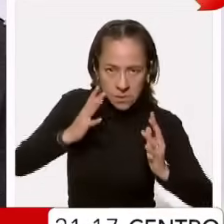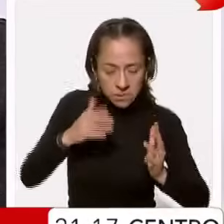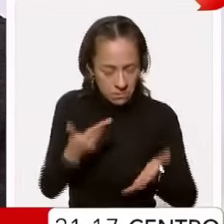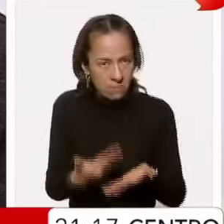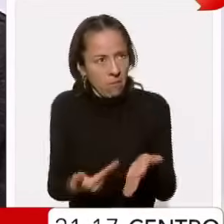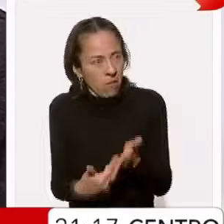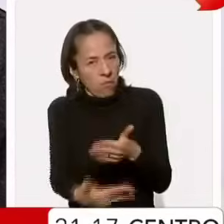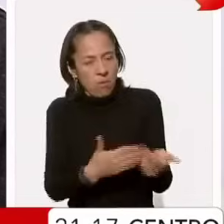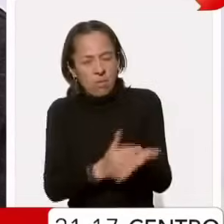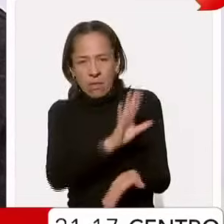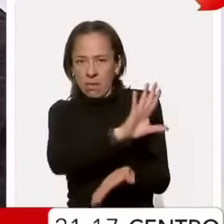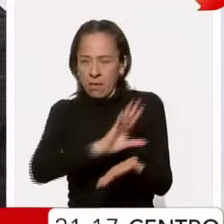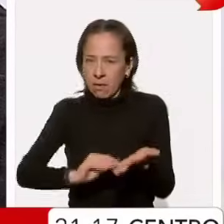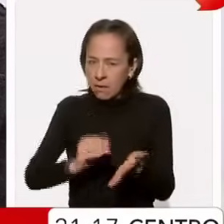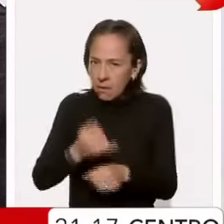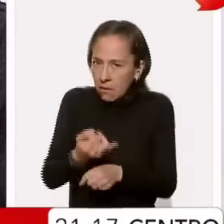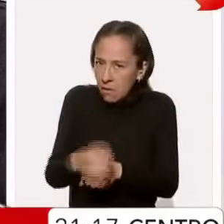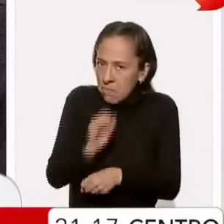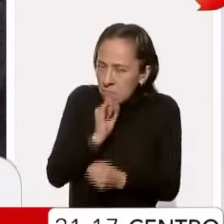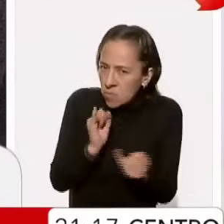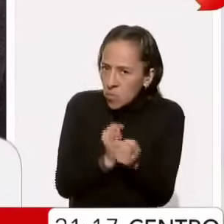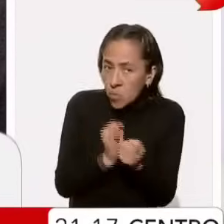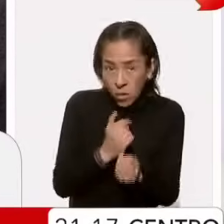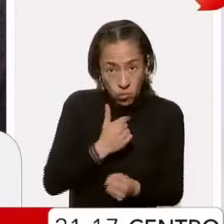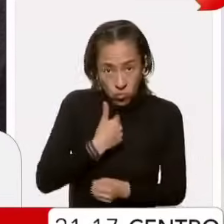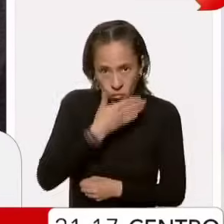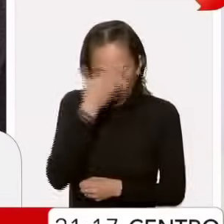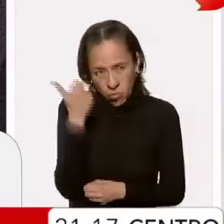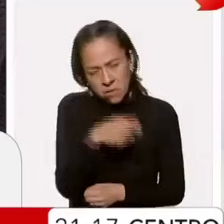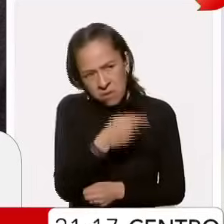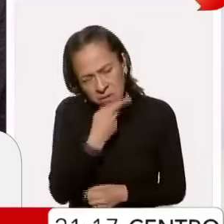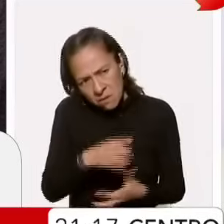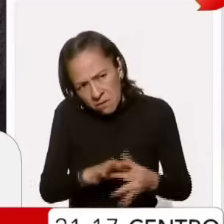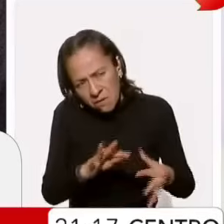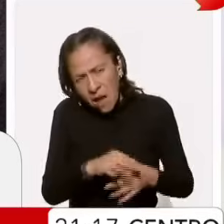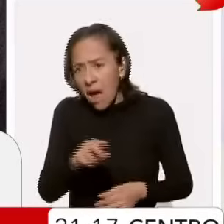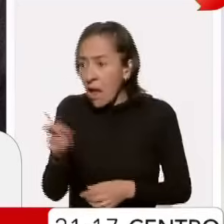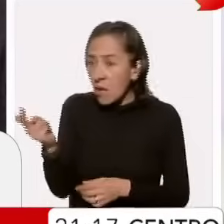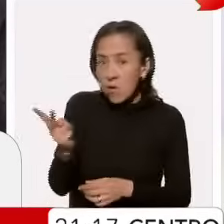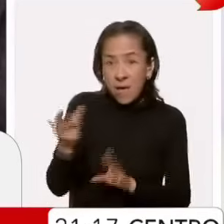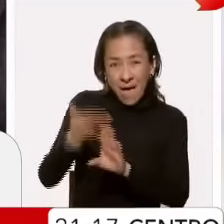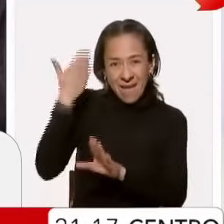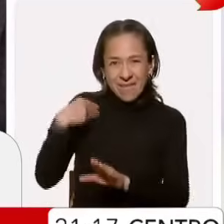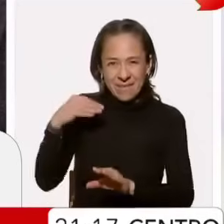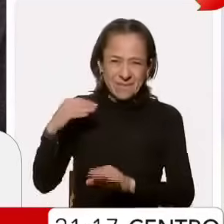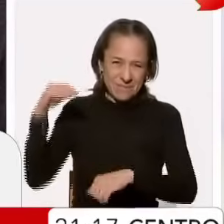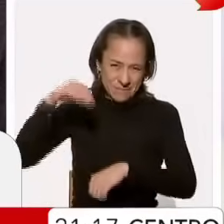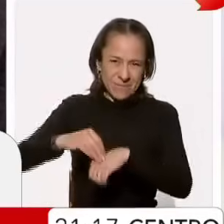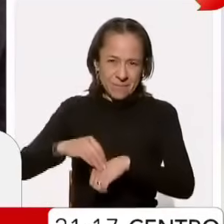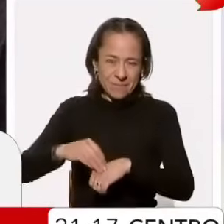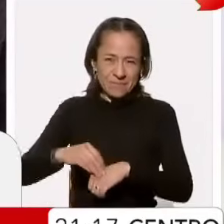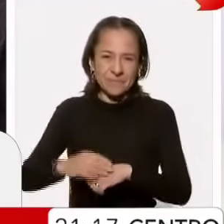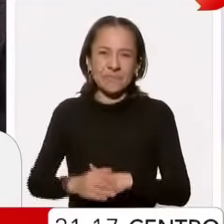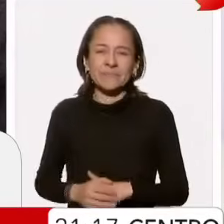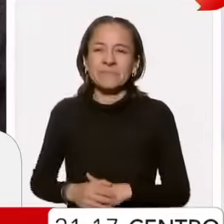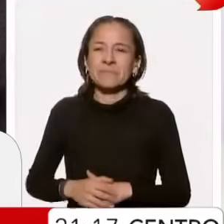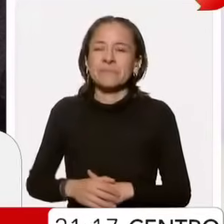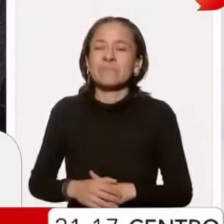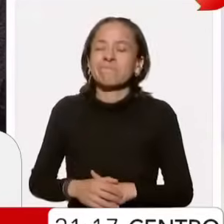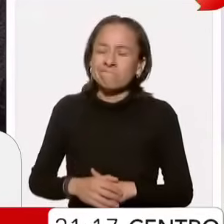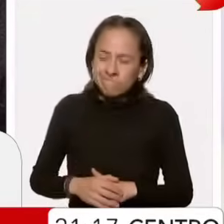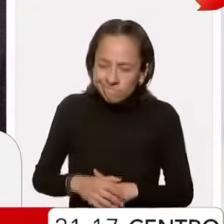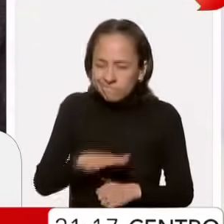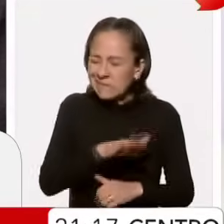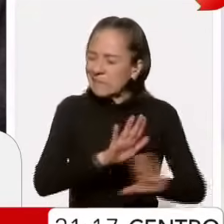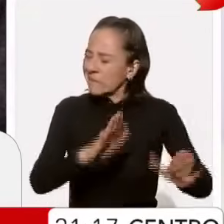comunicación. Dicen ellos, paremos el asunto y vayamos a una reglamentación y